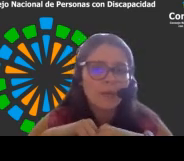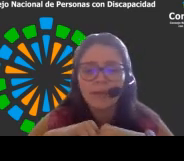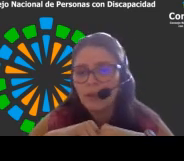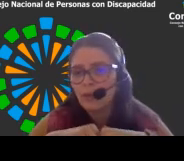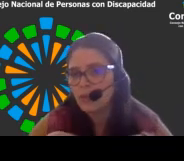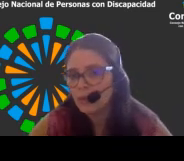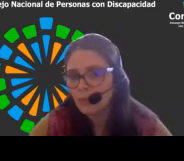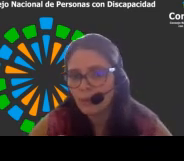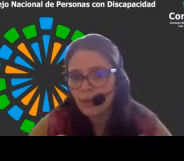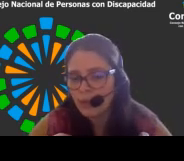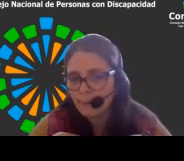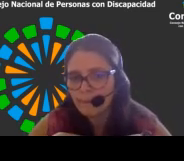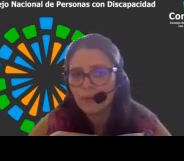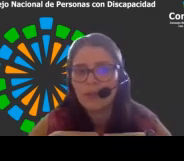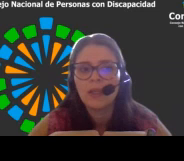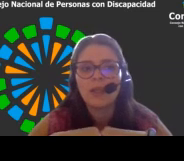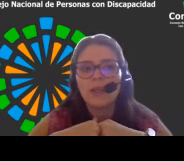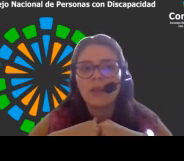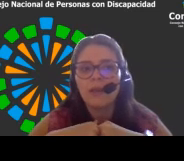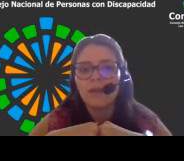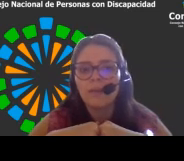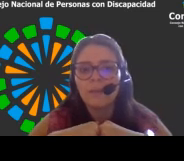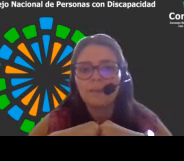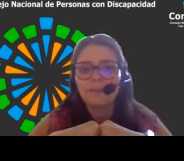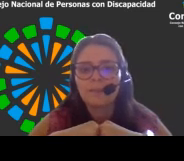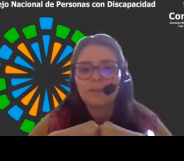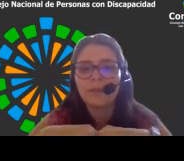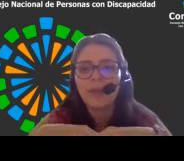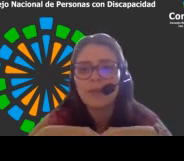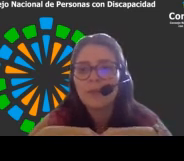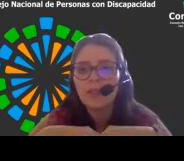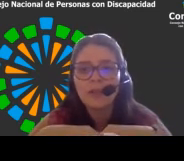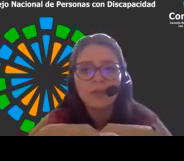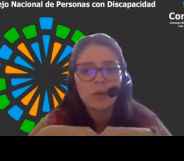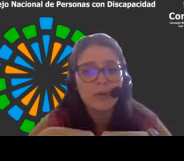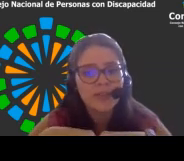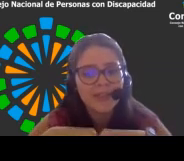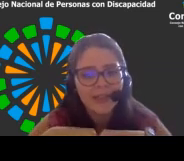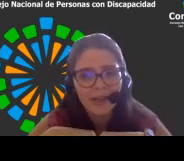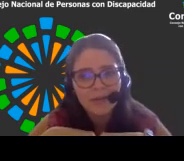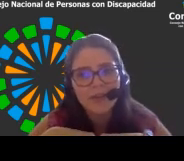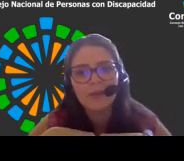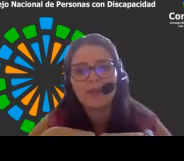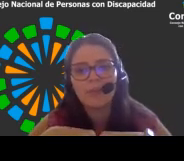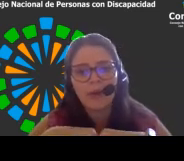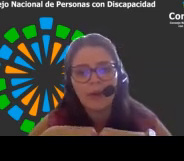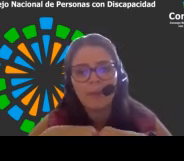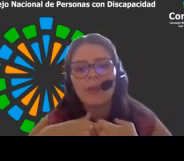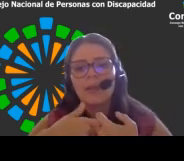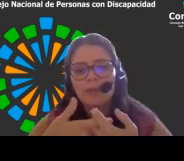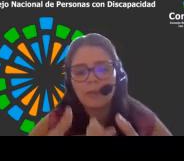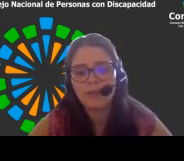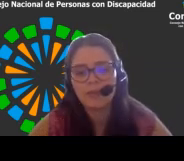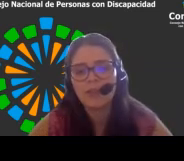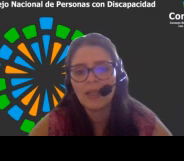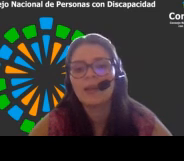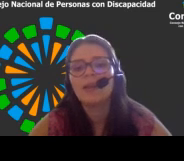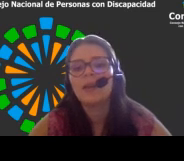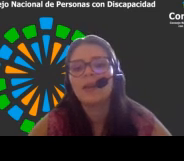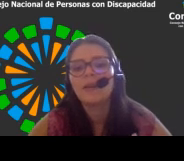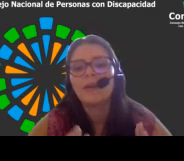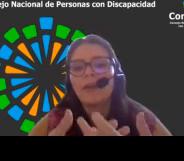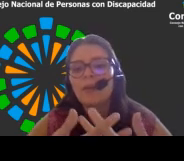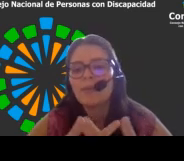con daltonismo por ejemplo te vas a pensar en todos los escenarios a veces por haber para que la información